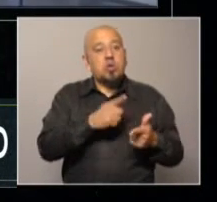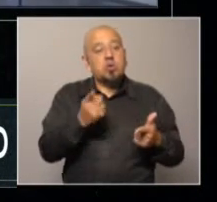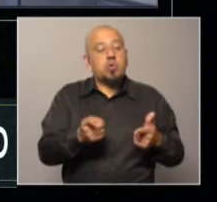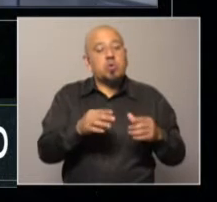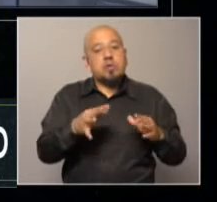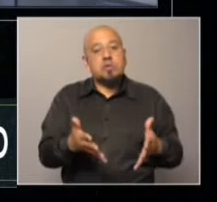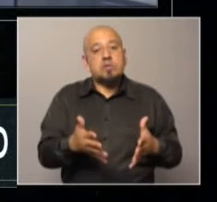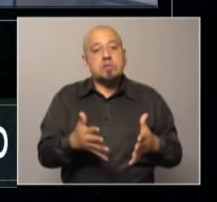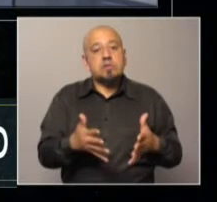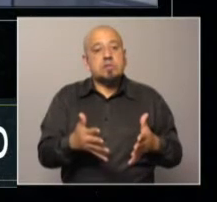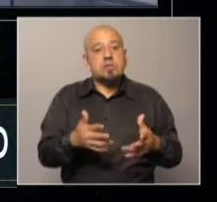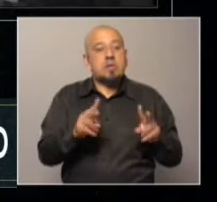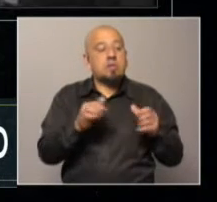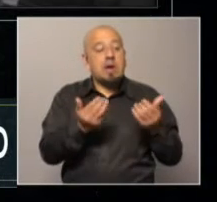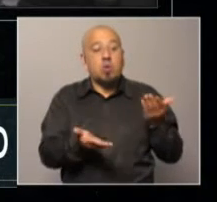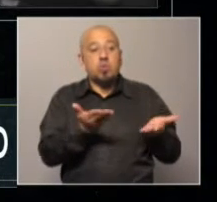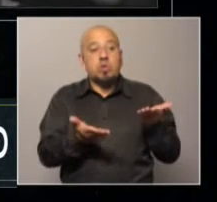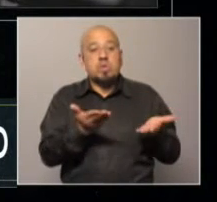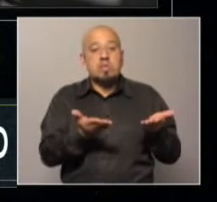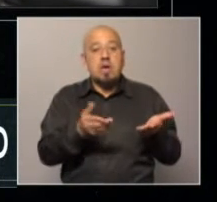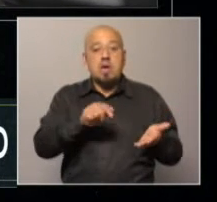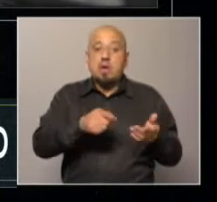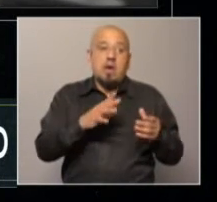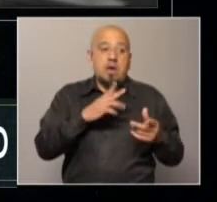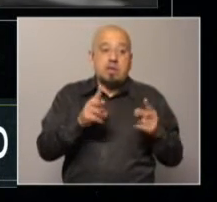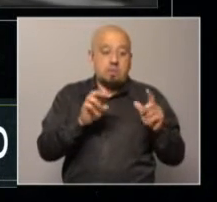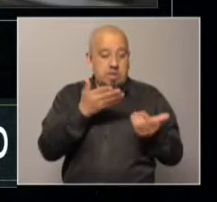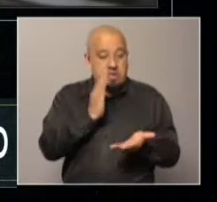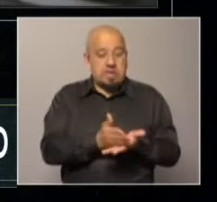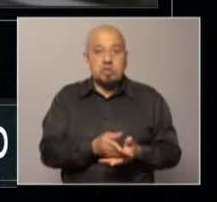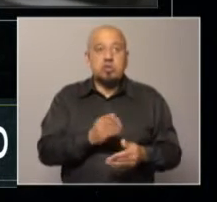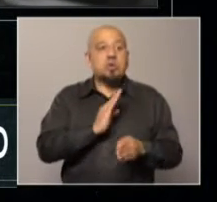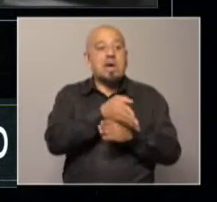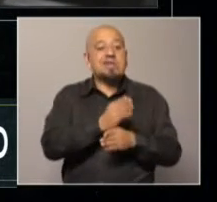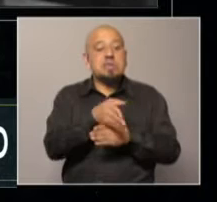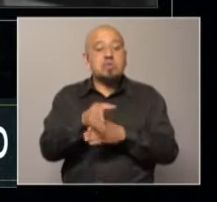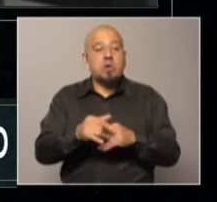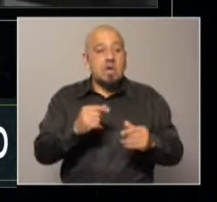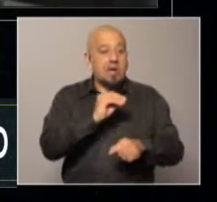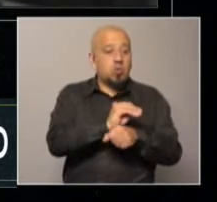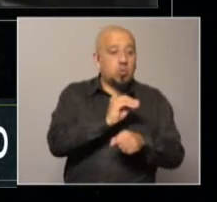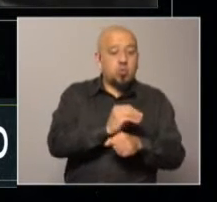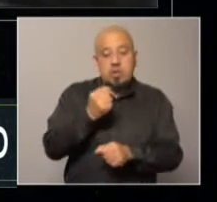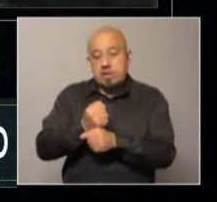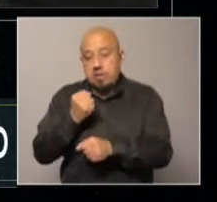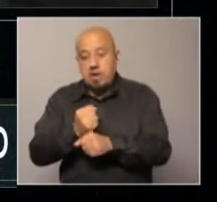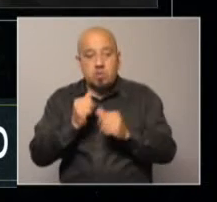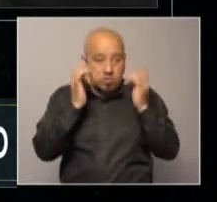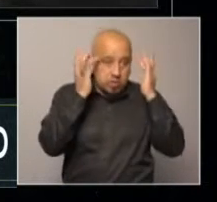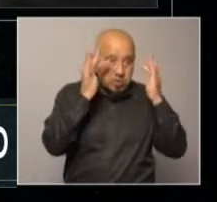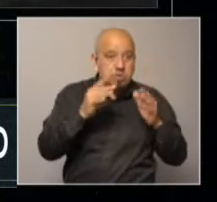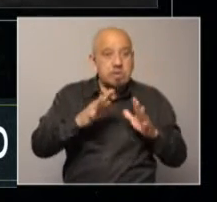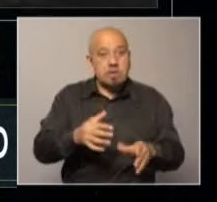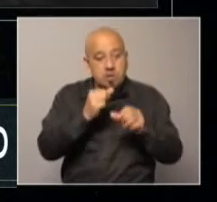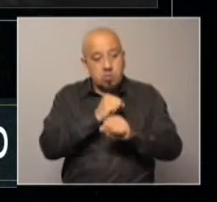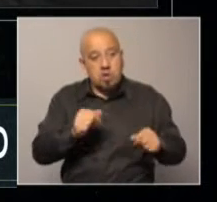tiene que ver con justicia. Hay el acceso a ciertos derechos, a la cultura, a la educación, al trabajo, para que puedan